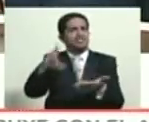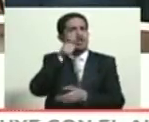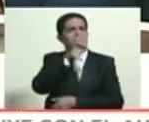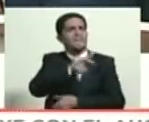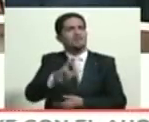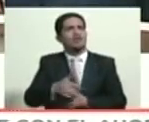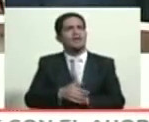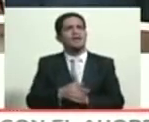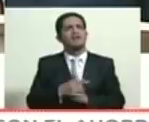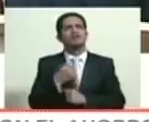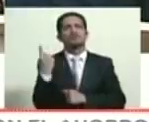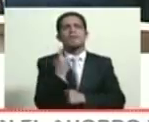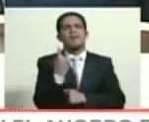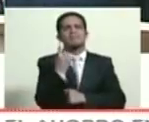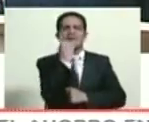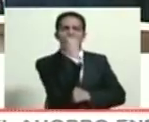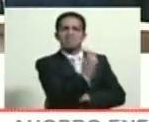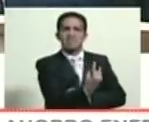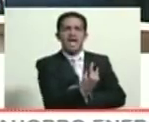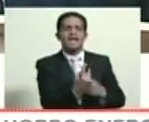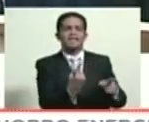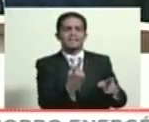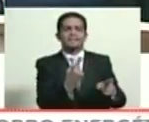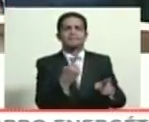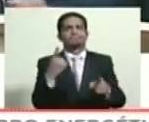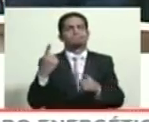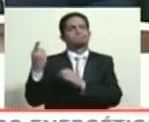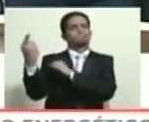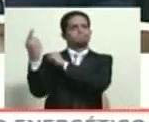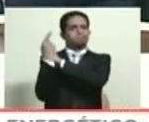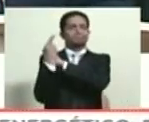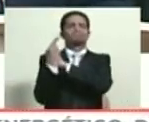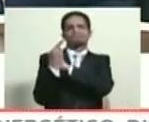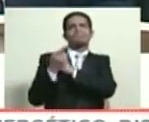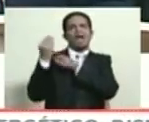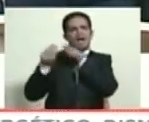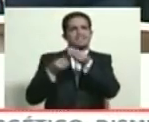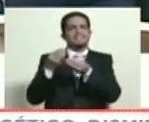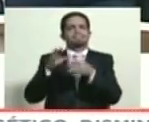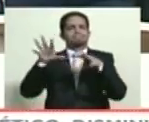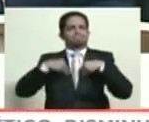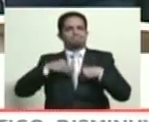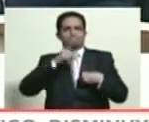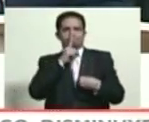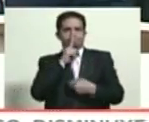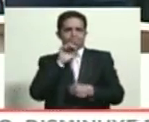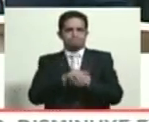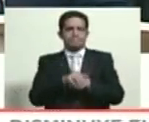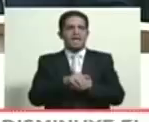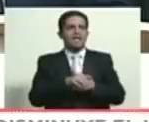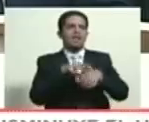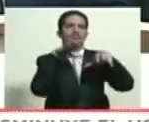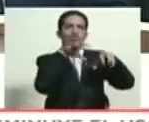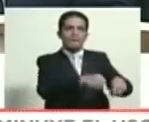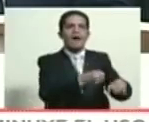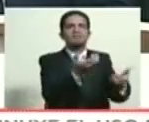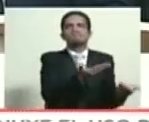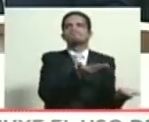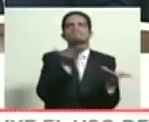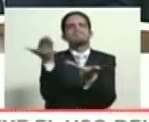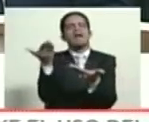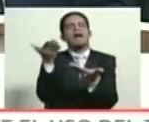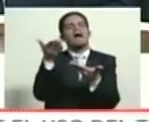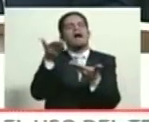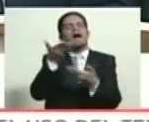les interesa cumplir con la misión que le encomendaron. Tomar el poder para entregarle a Donald